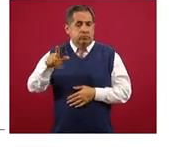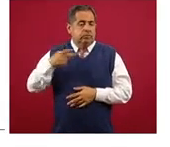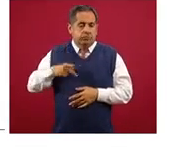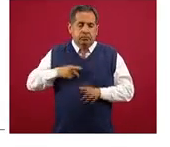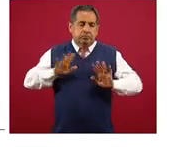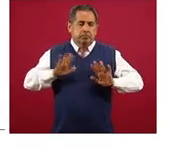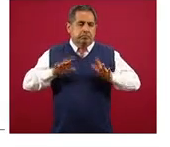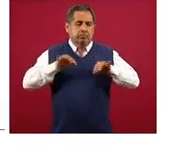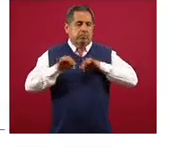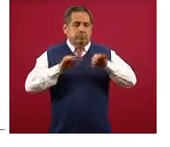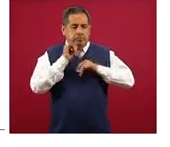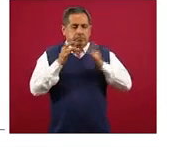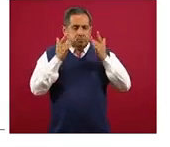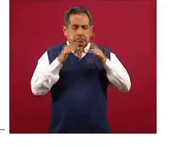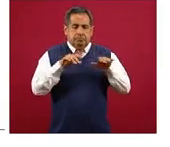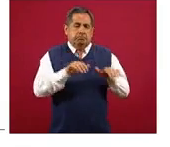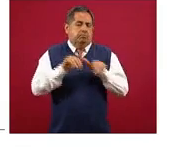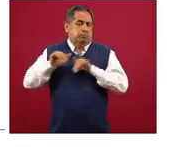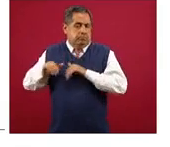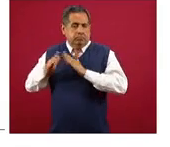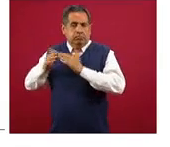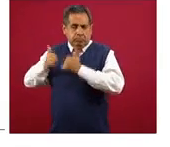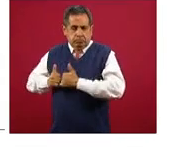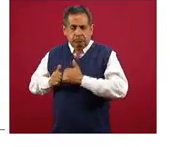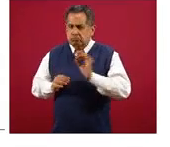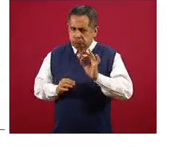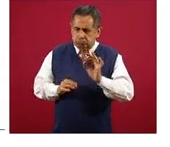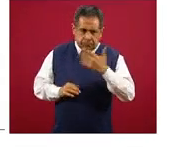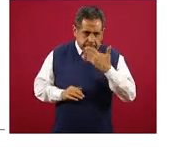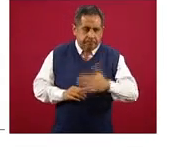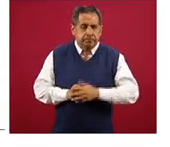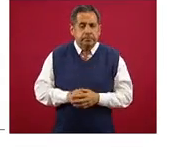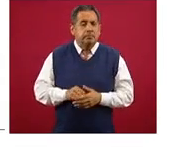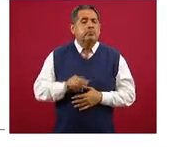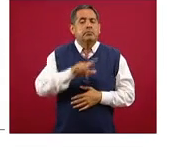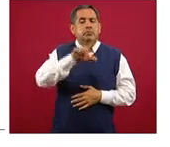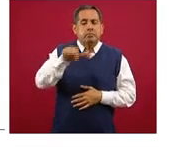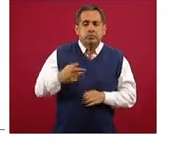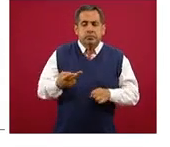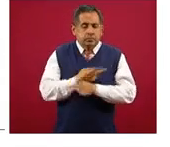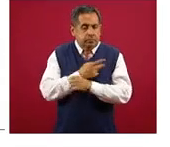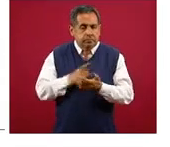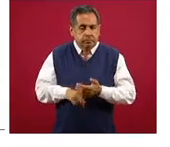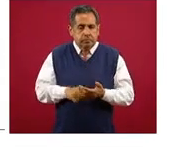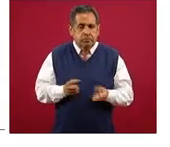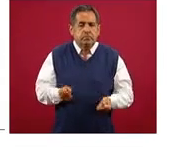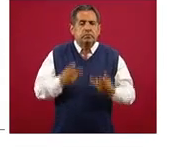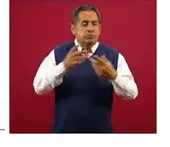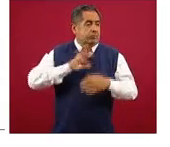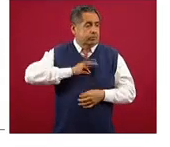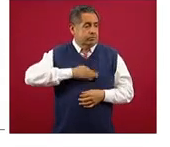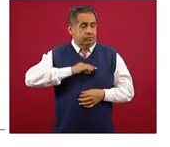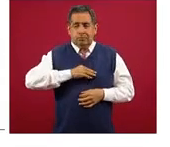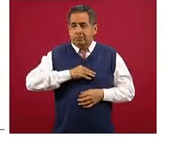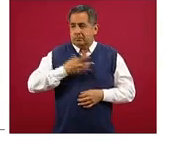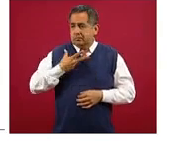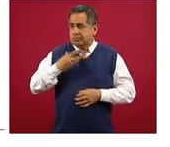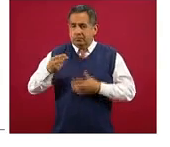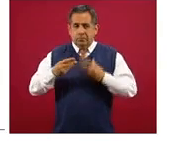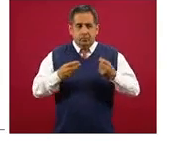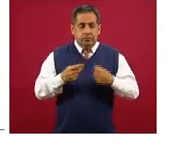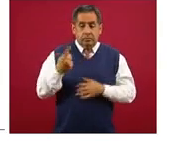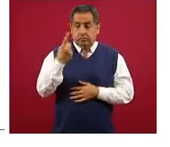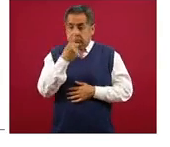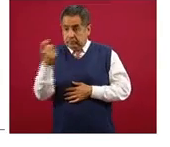40,927 trabajadores. Después de estos meses, ¿qué es lo que ha pasado? ¿Cuál ha sido la tasa de infección por cada 100